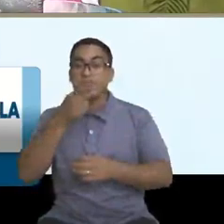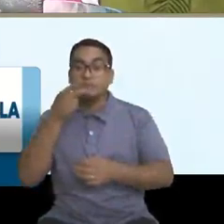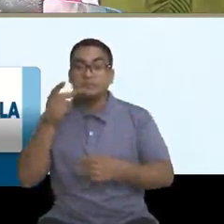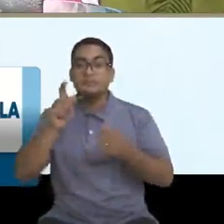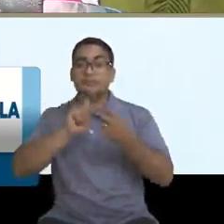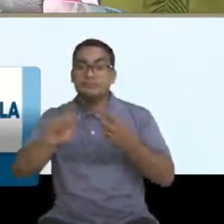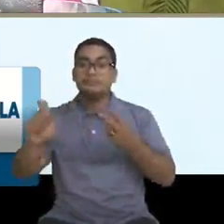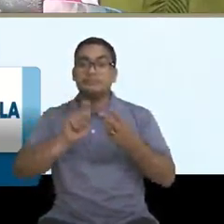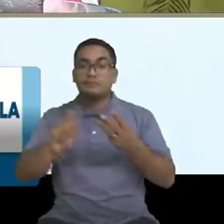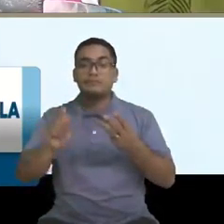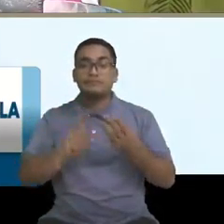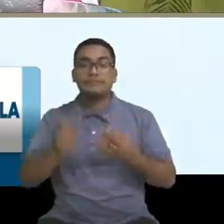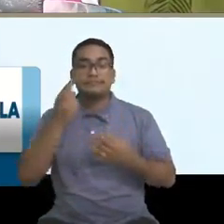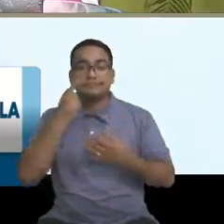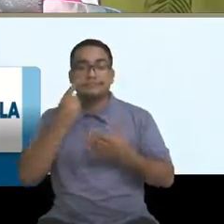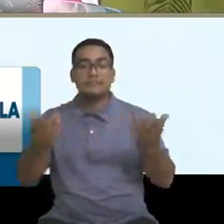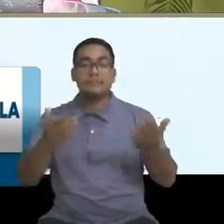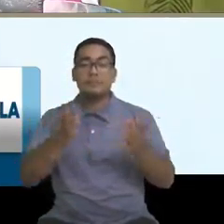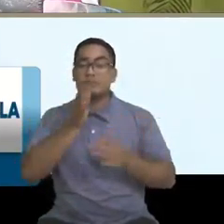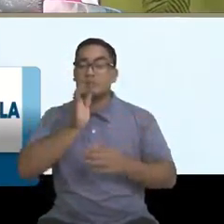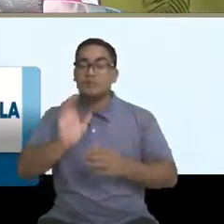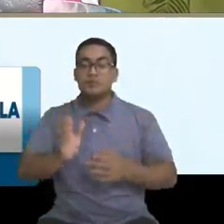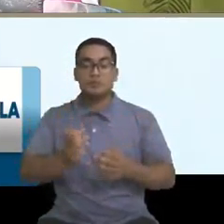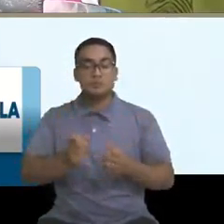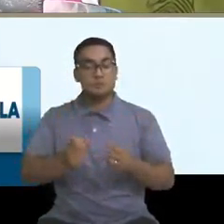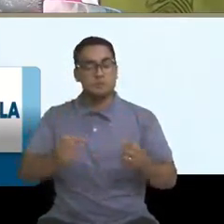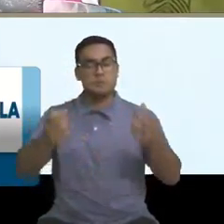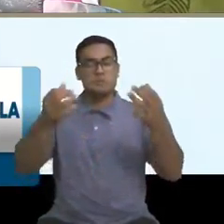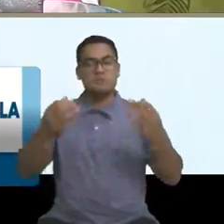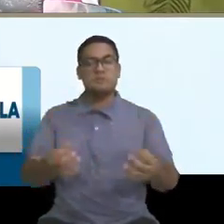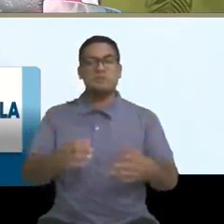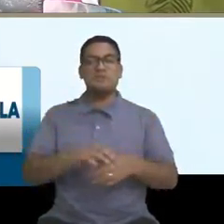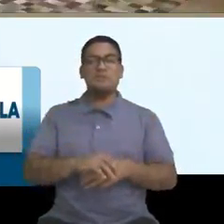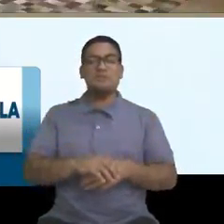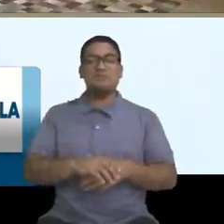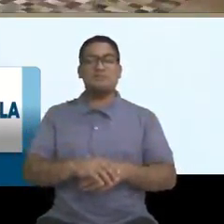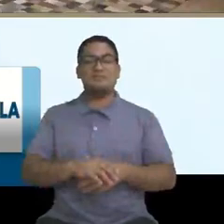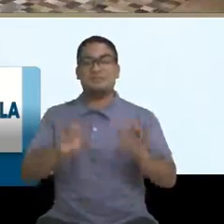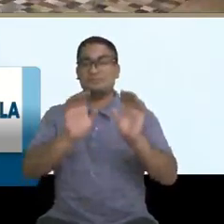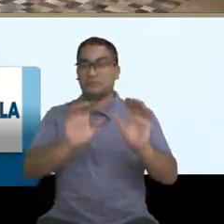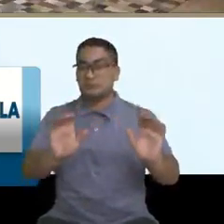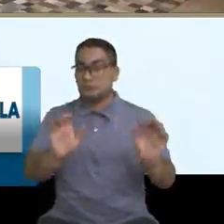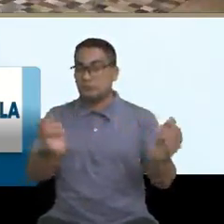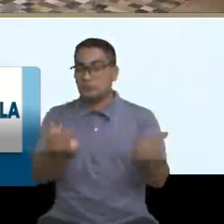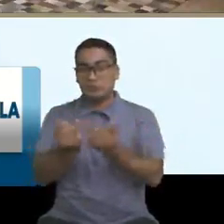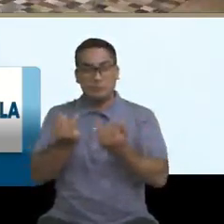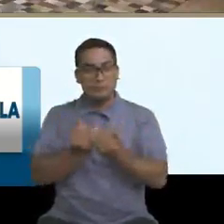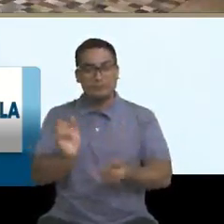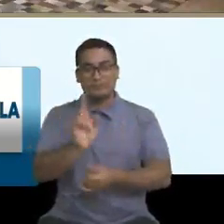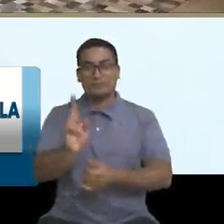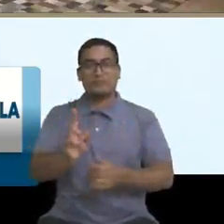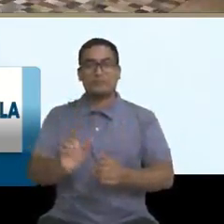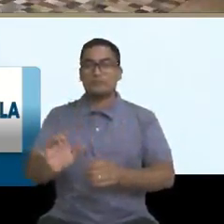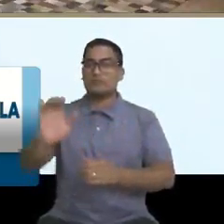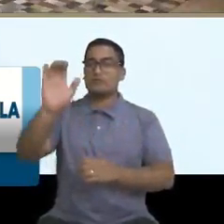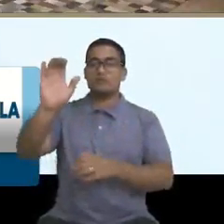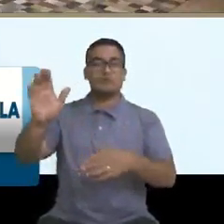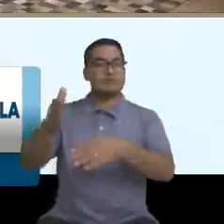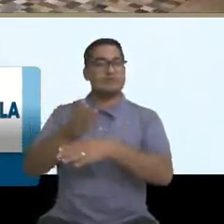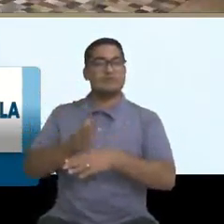médicos también, y entonces por allí se le va dando seguimiento al niño, luego casa a casa para irle